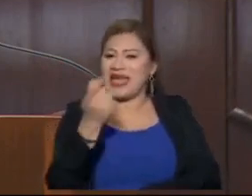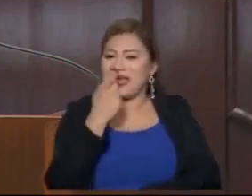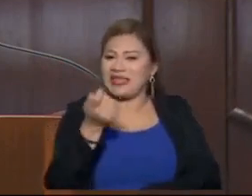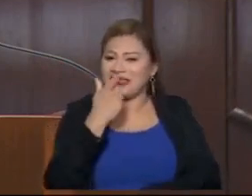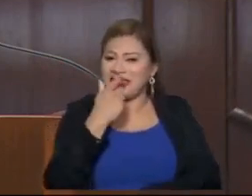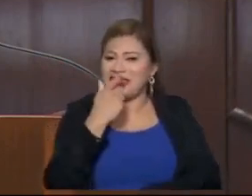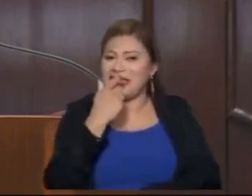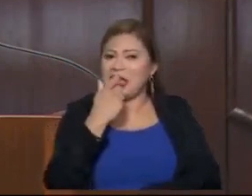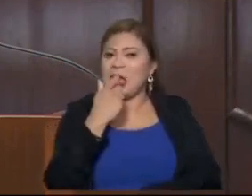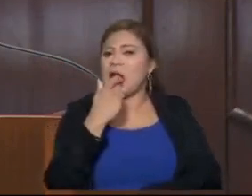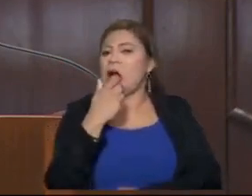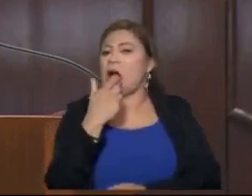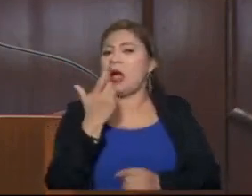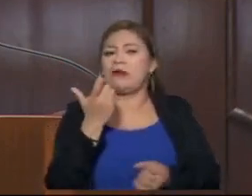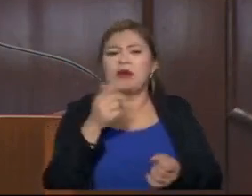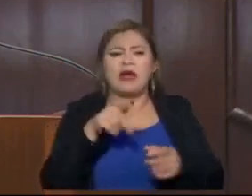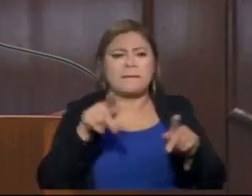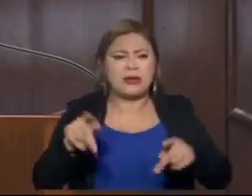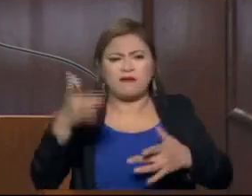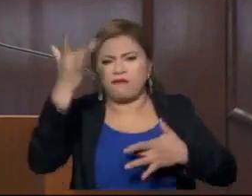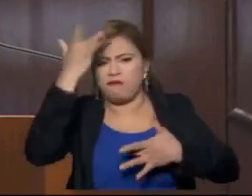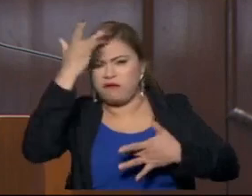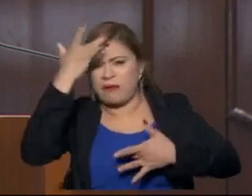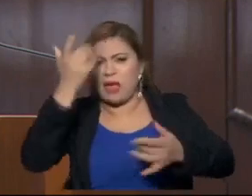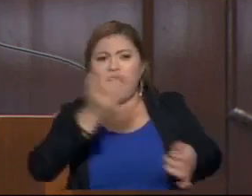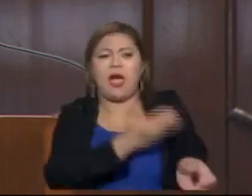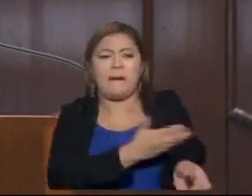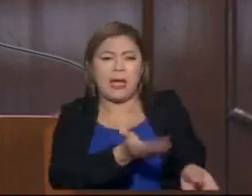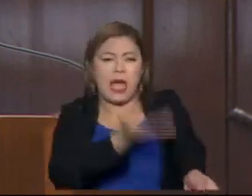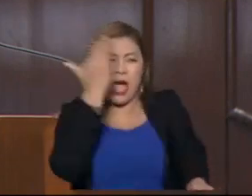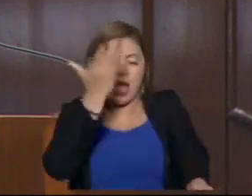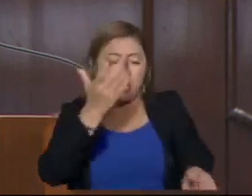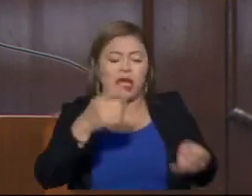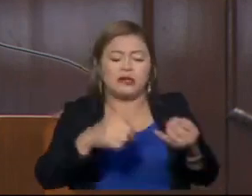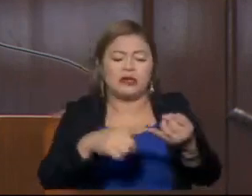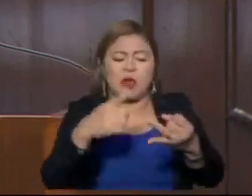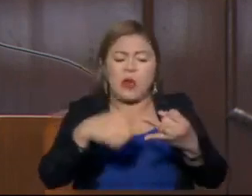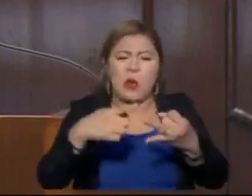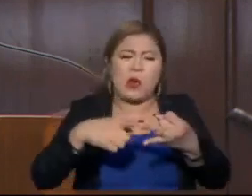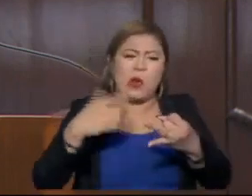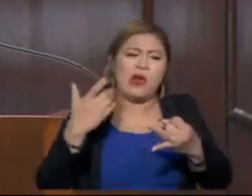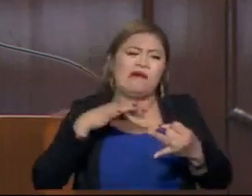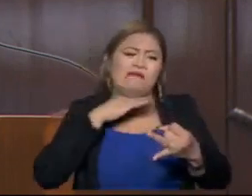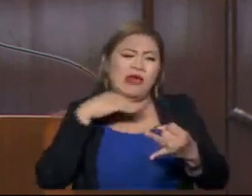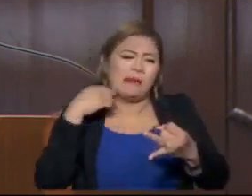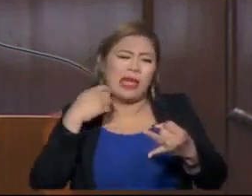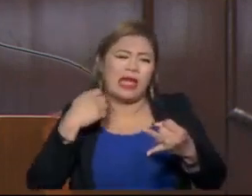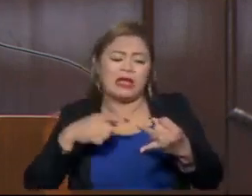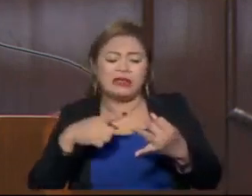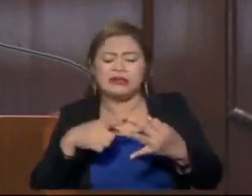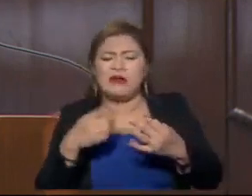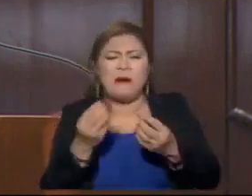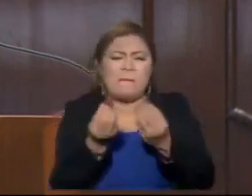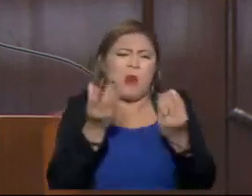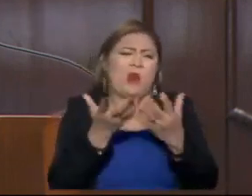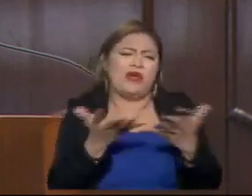para patologías como hipertensión arterial, diabetes e insuficiencia renal, entre